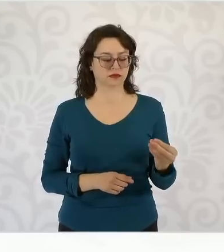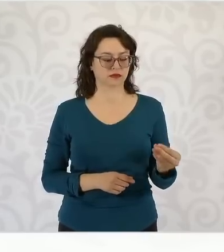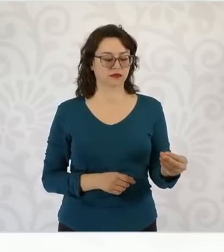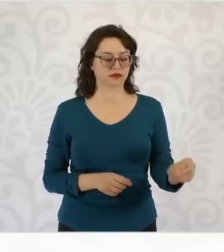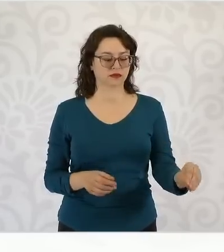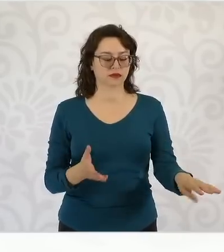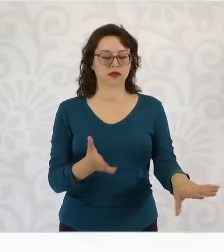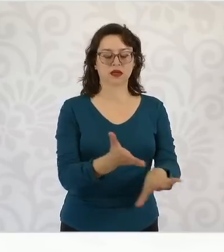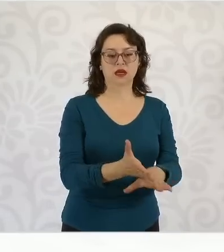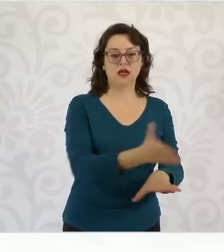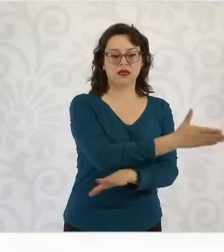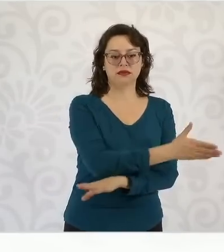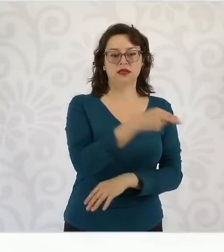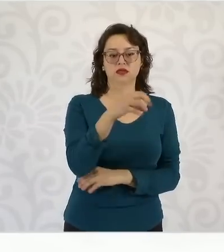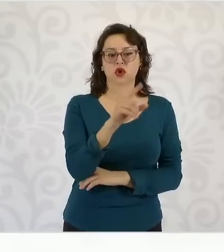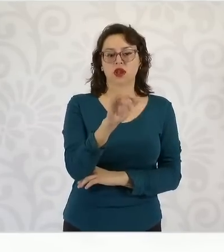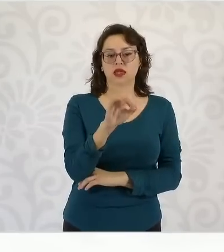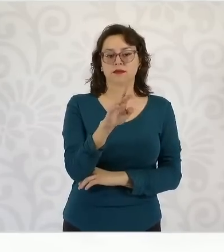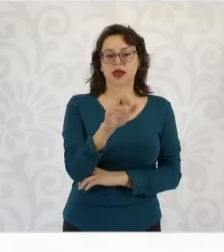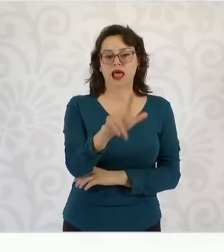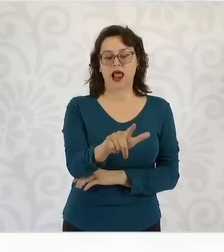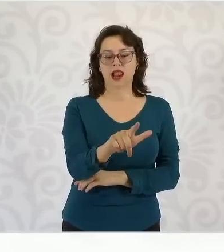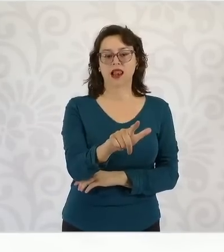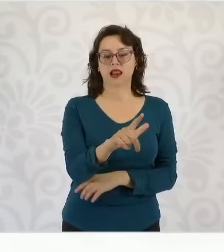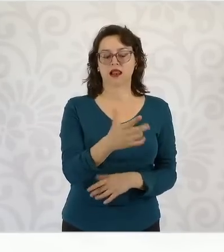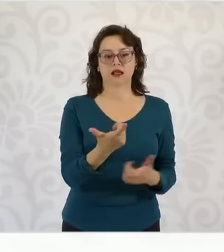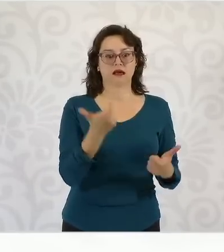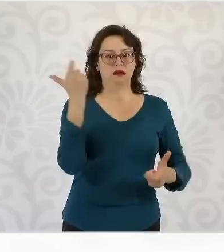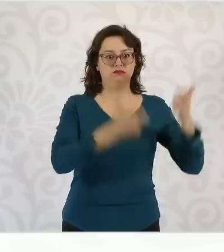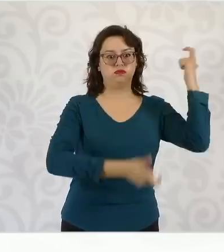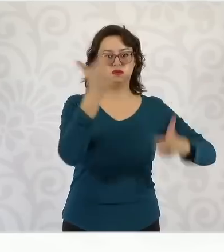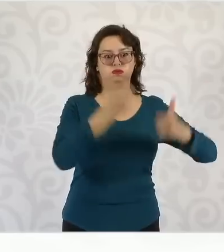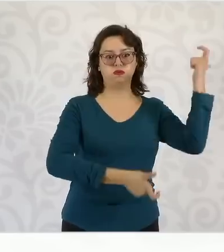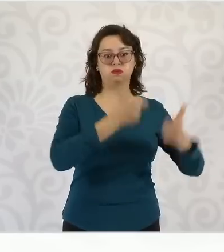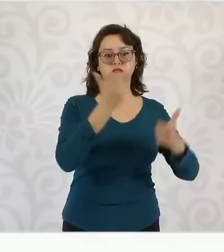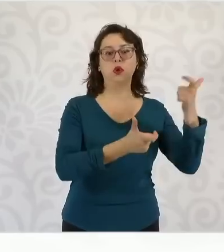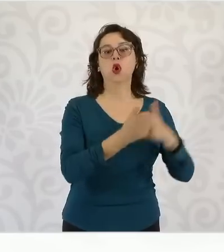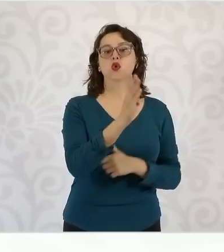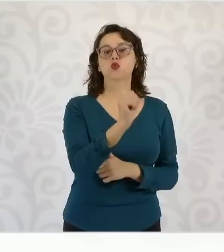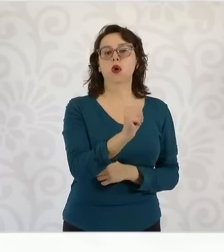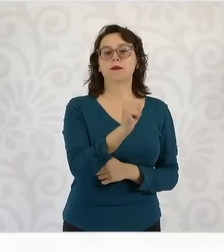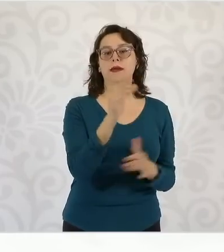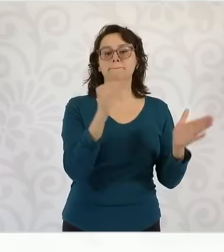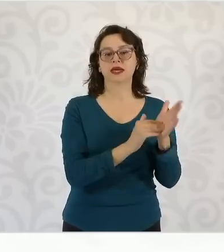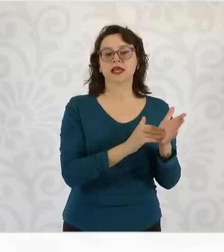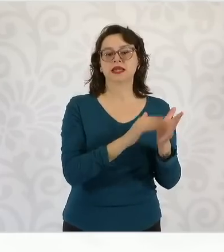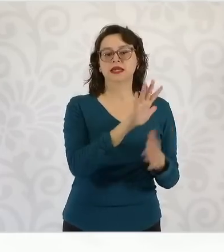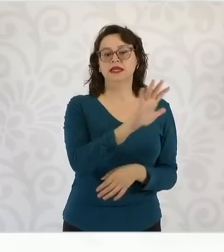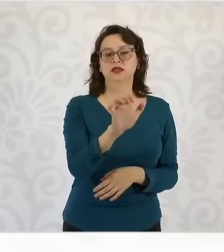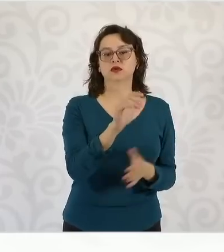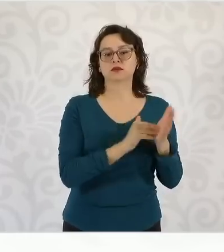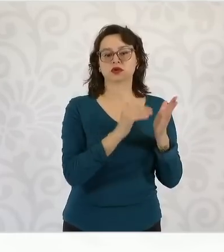México fue en 2018 y fue 9.500 millones de dólares. 2018. Fue su